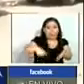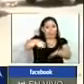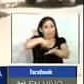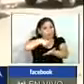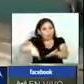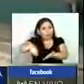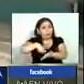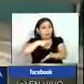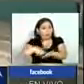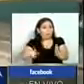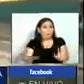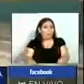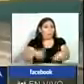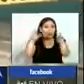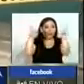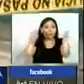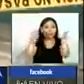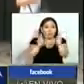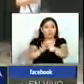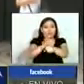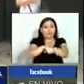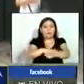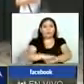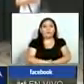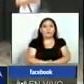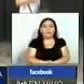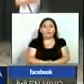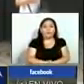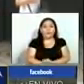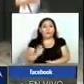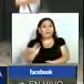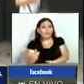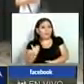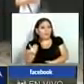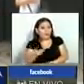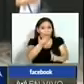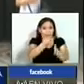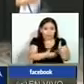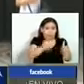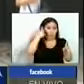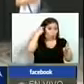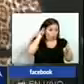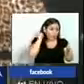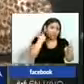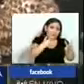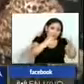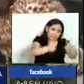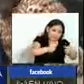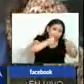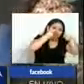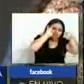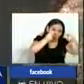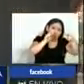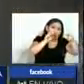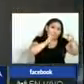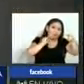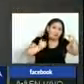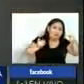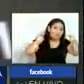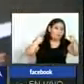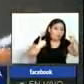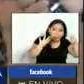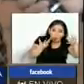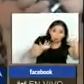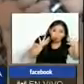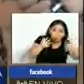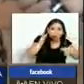juzgado Por la pandemia Por COVID-19 Y es que El acusado Ya va a cumplir Dos años En prisión Sin haber